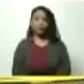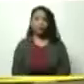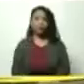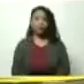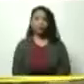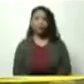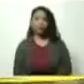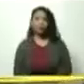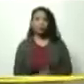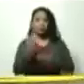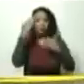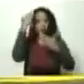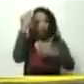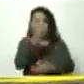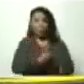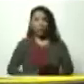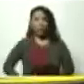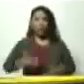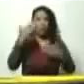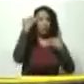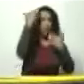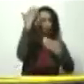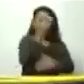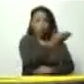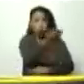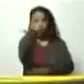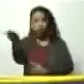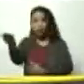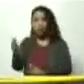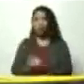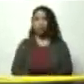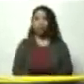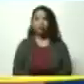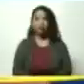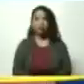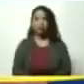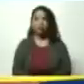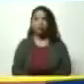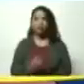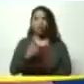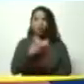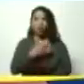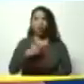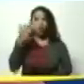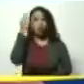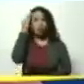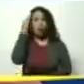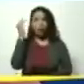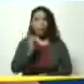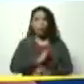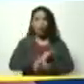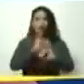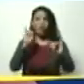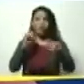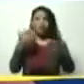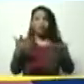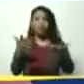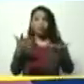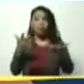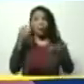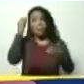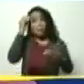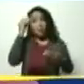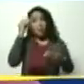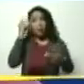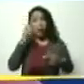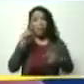hola como está presidente saludos a todos bueno quisiera saber finalmente si cree que es el principio